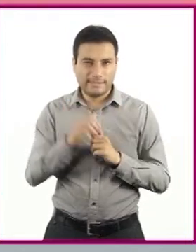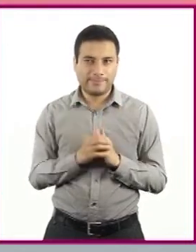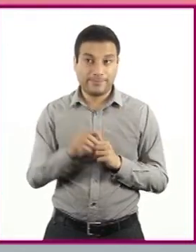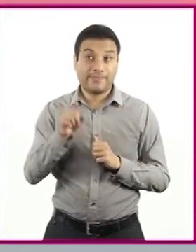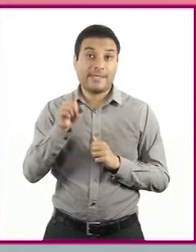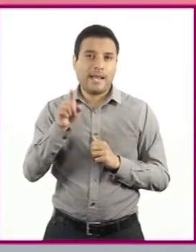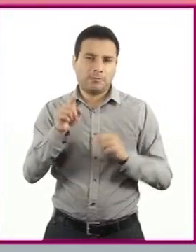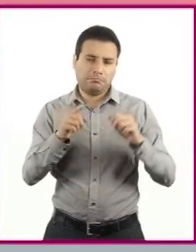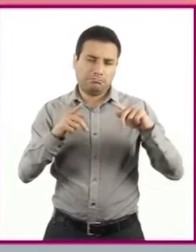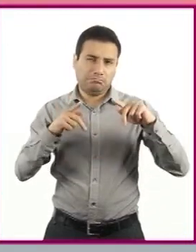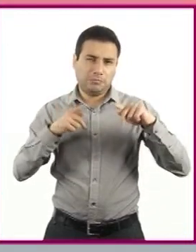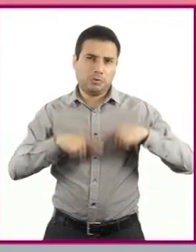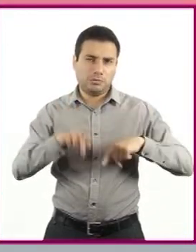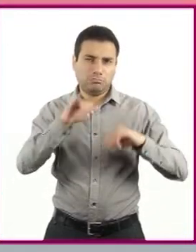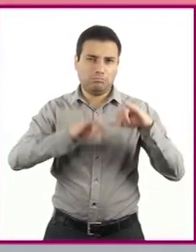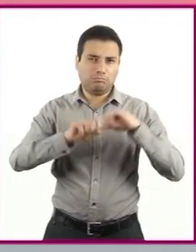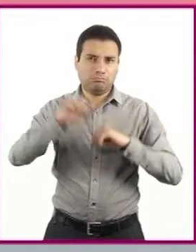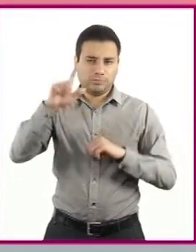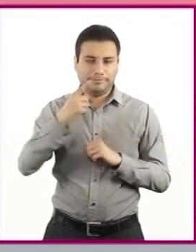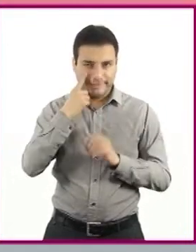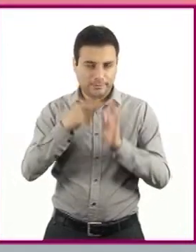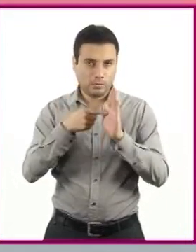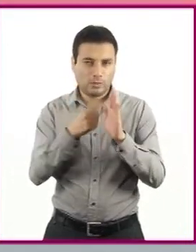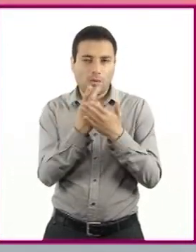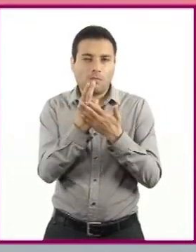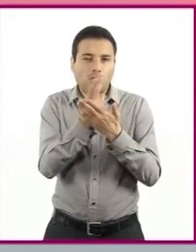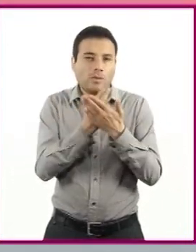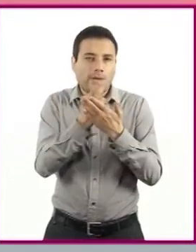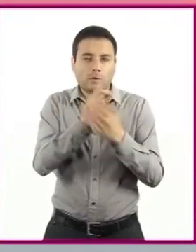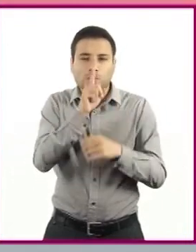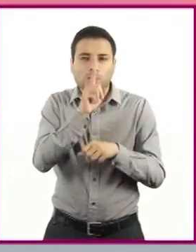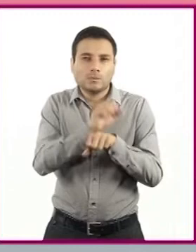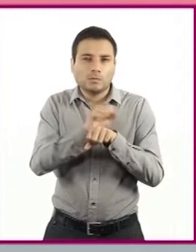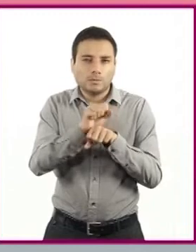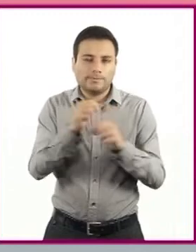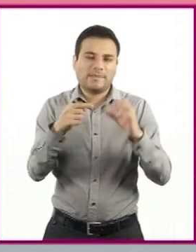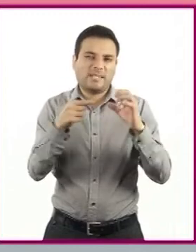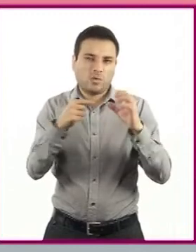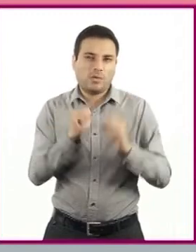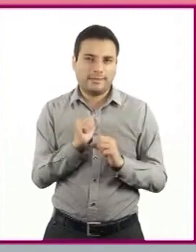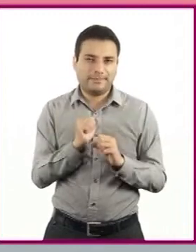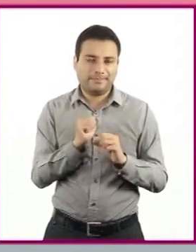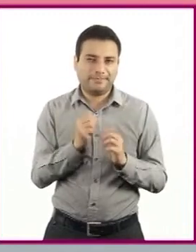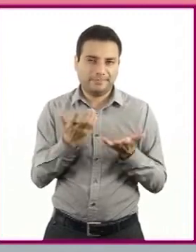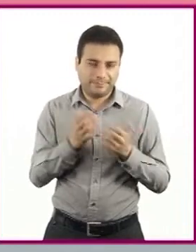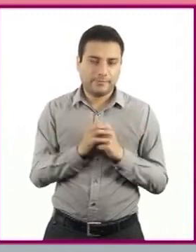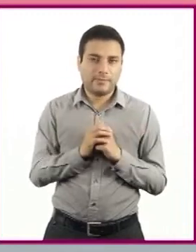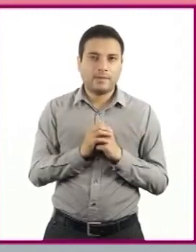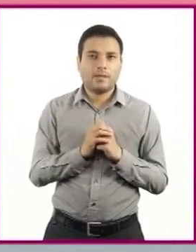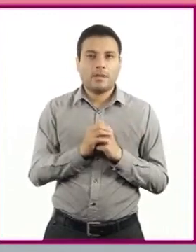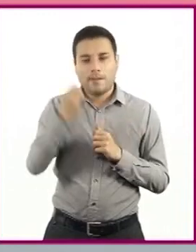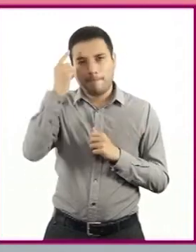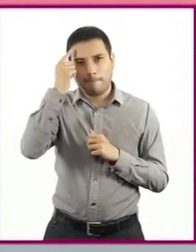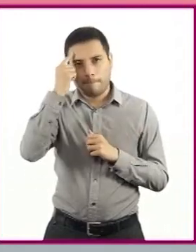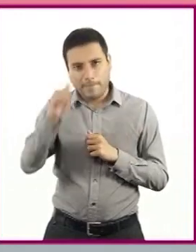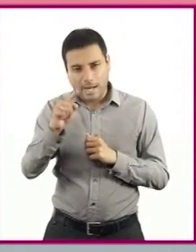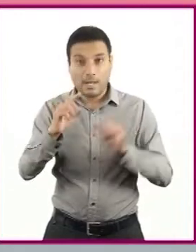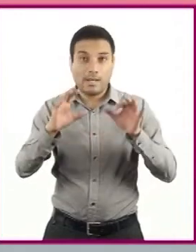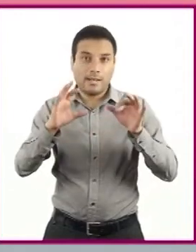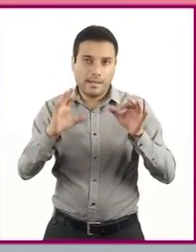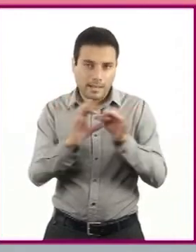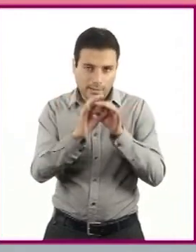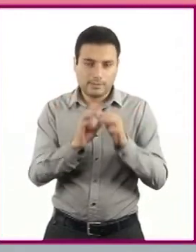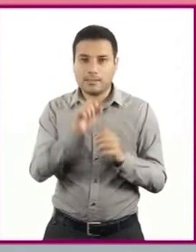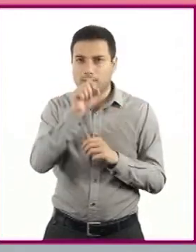comunidad científica un modelo sencillo que representa los electrones de valencia, tanto los que participan en la formación de enlace